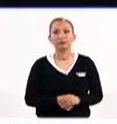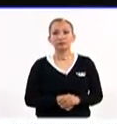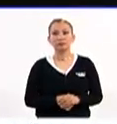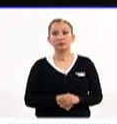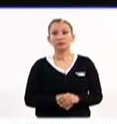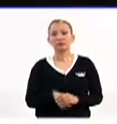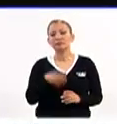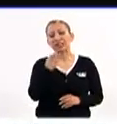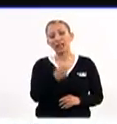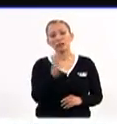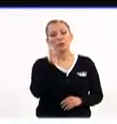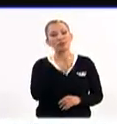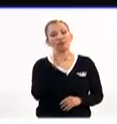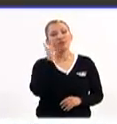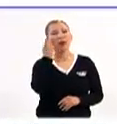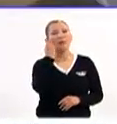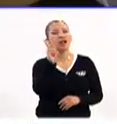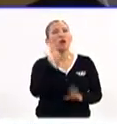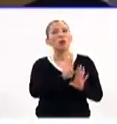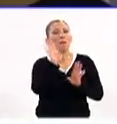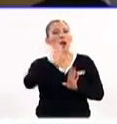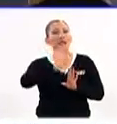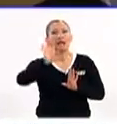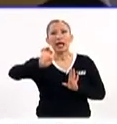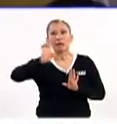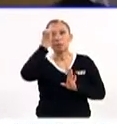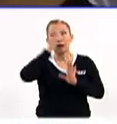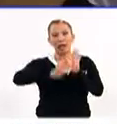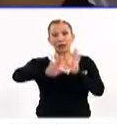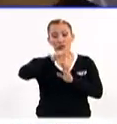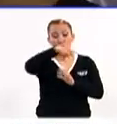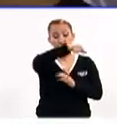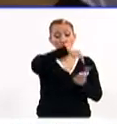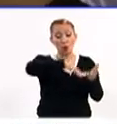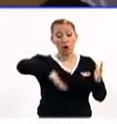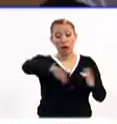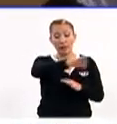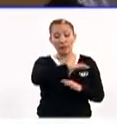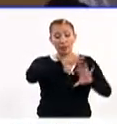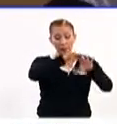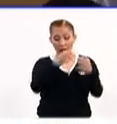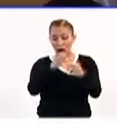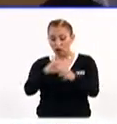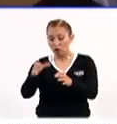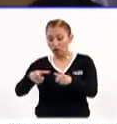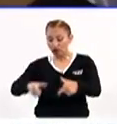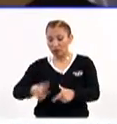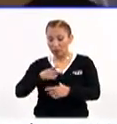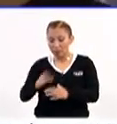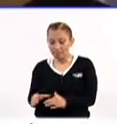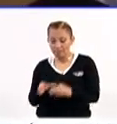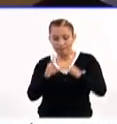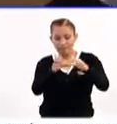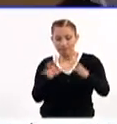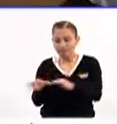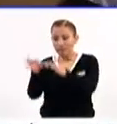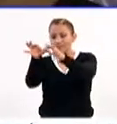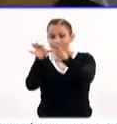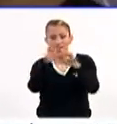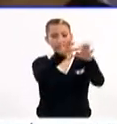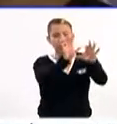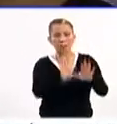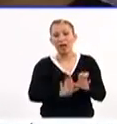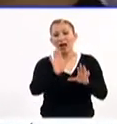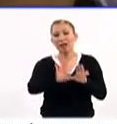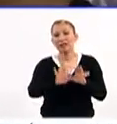Todo esto se trata de una simulación en el espacio. Dentro de la cancha de juego tenemos pelotas y discos que tenemos que poner sobre diferentes estructuras que